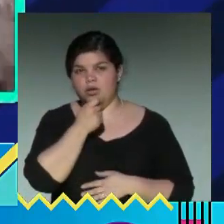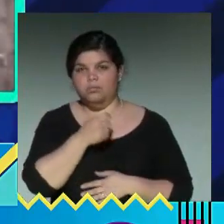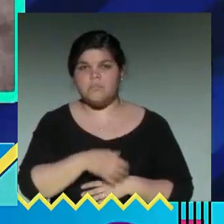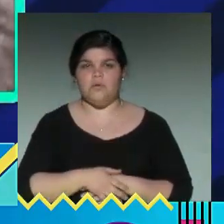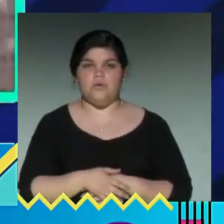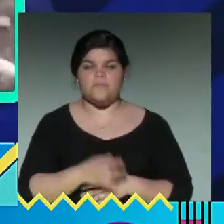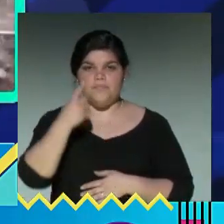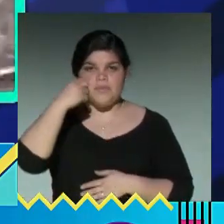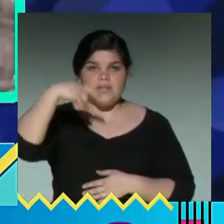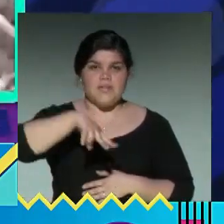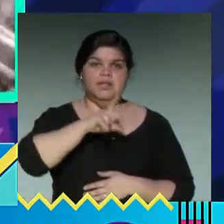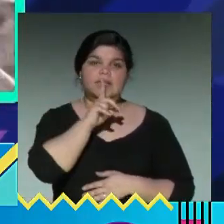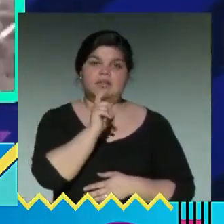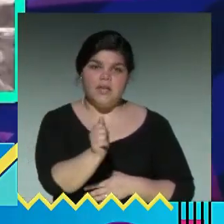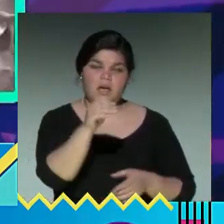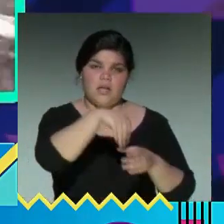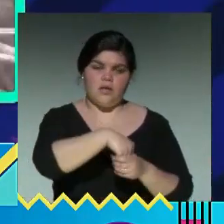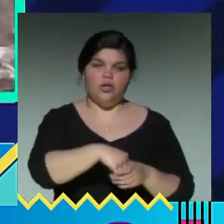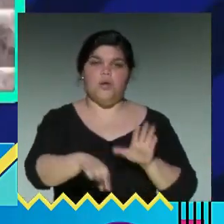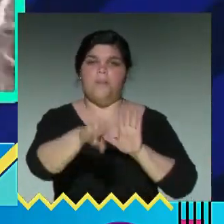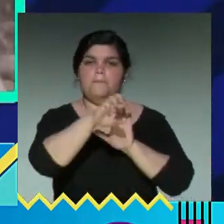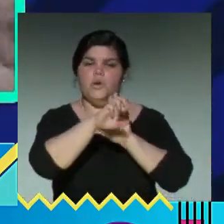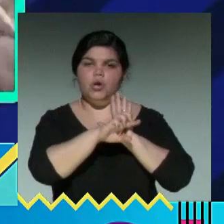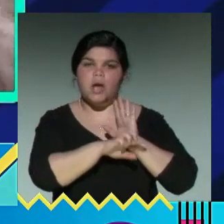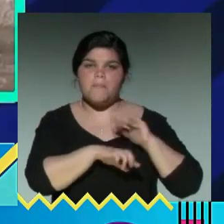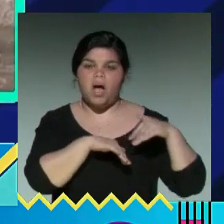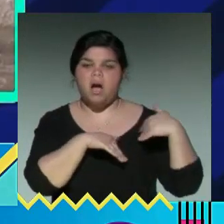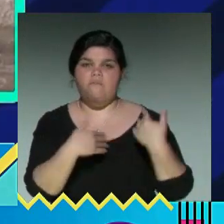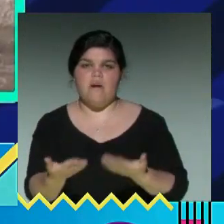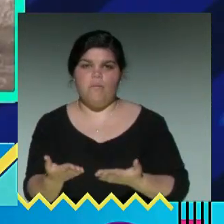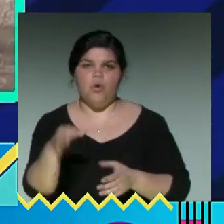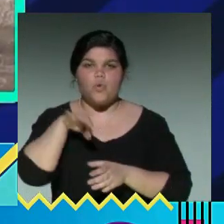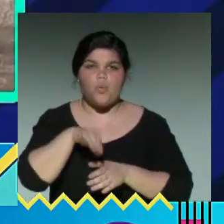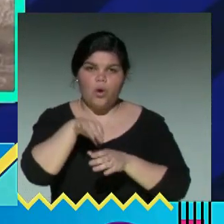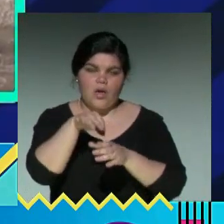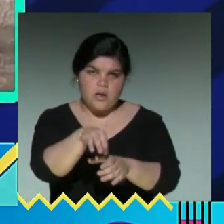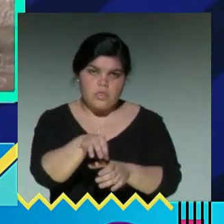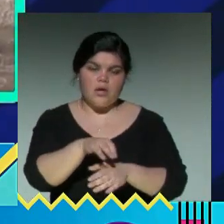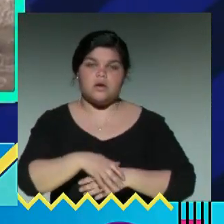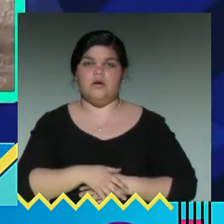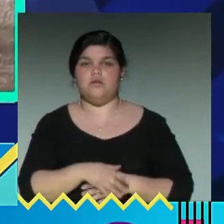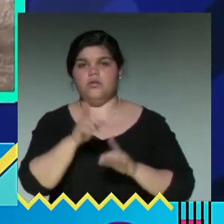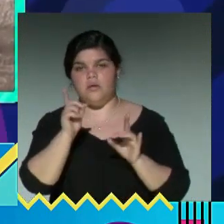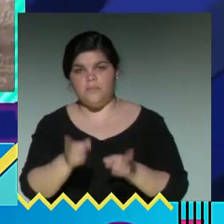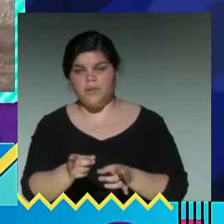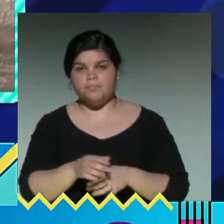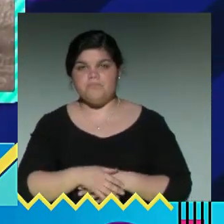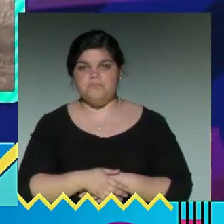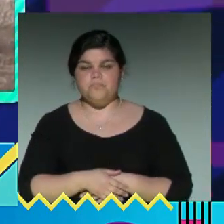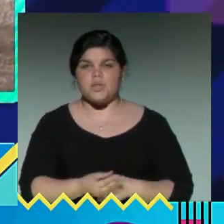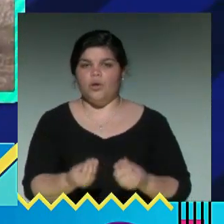en el INTA mismo, el ProHuerta, y básicamente cómo se van